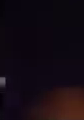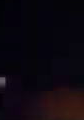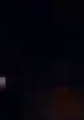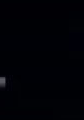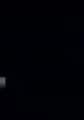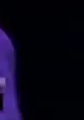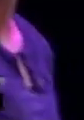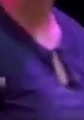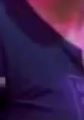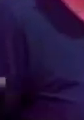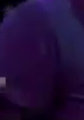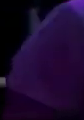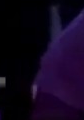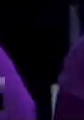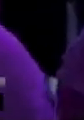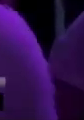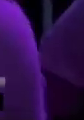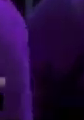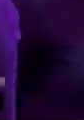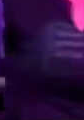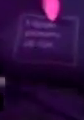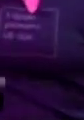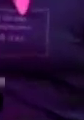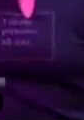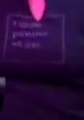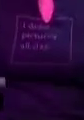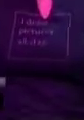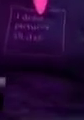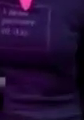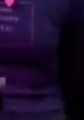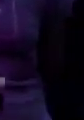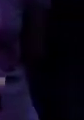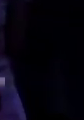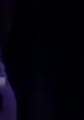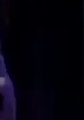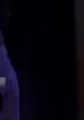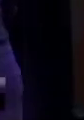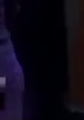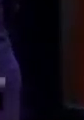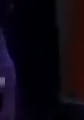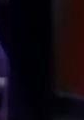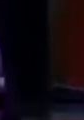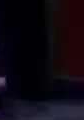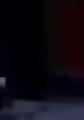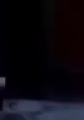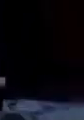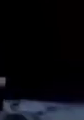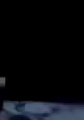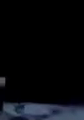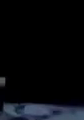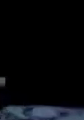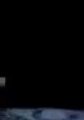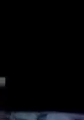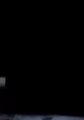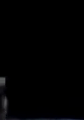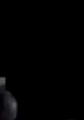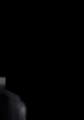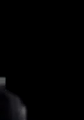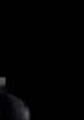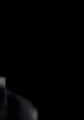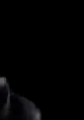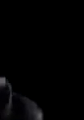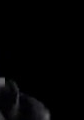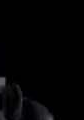actor y promotor cultural Sergio Yair Méndez. Este curso también cuenta con el apoyo de la Secretaría de Cultura. Tiene el objetivo de